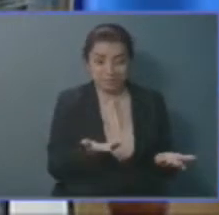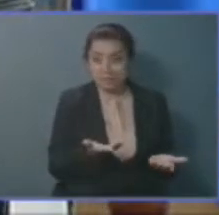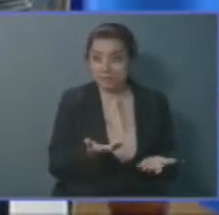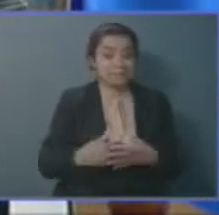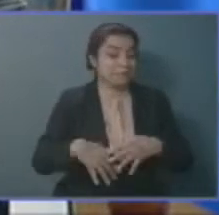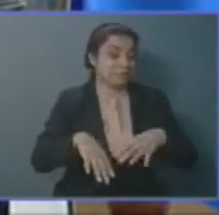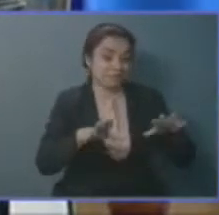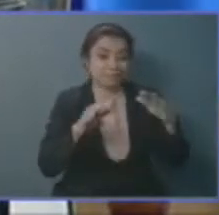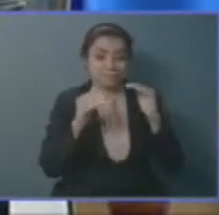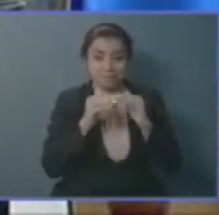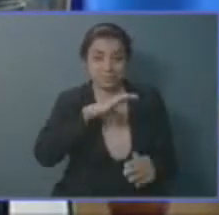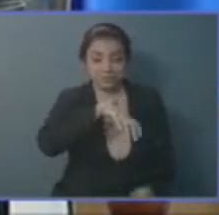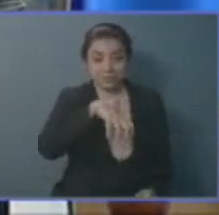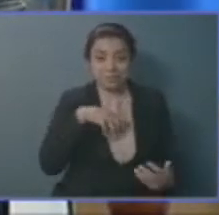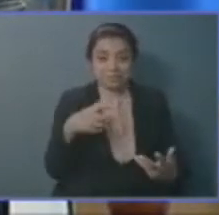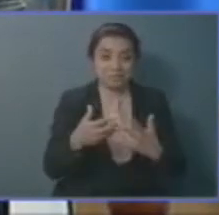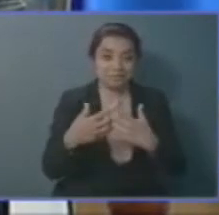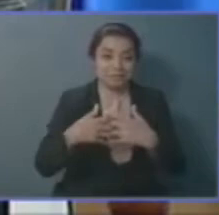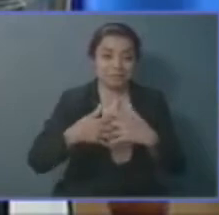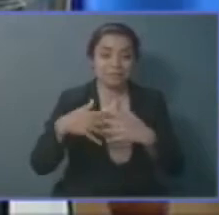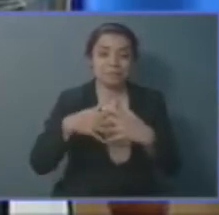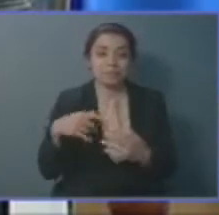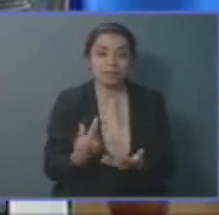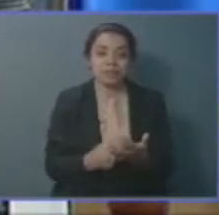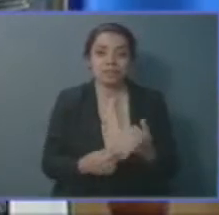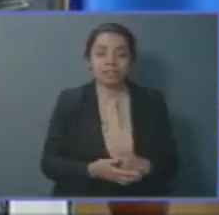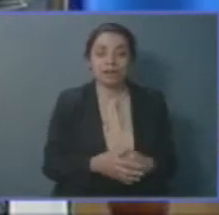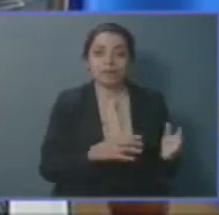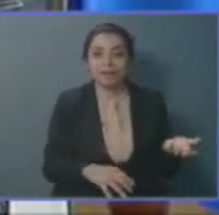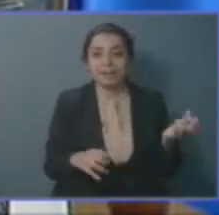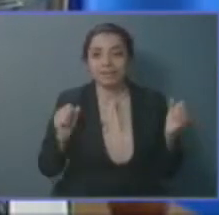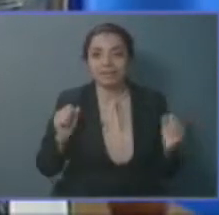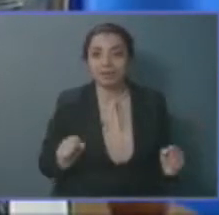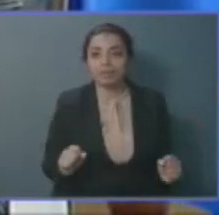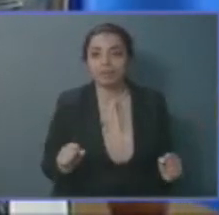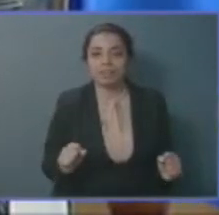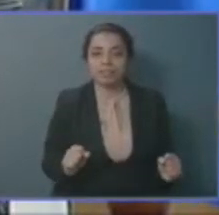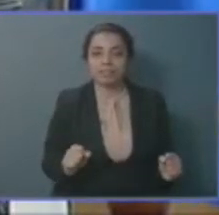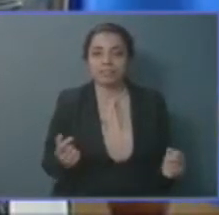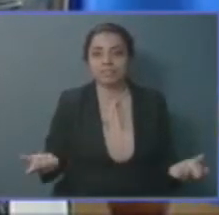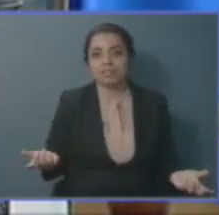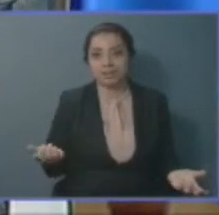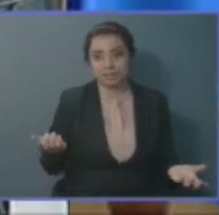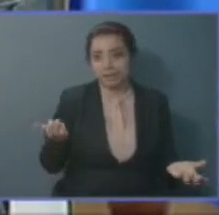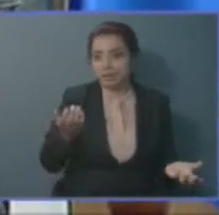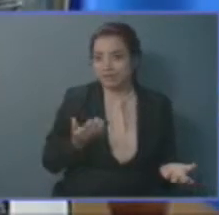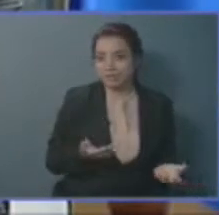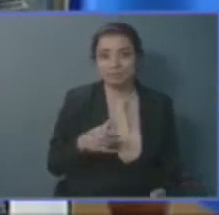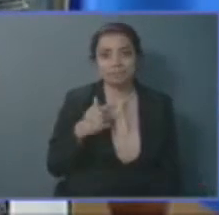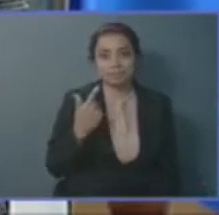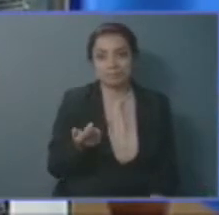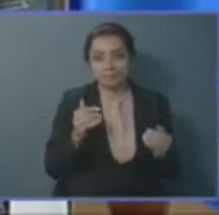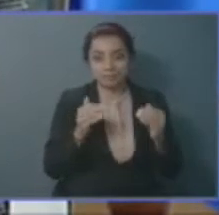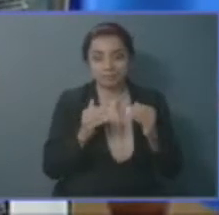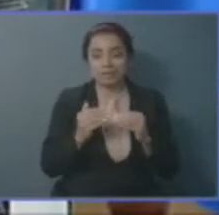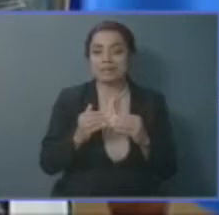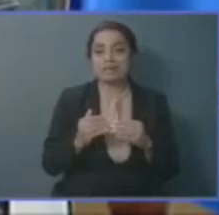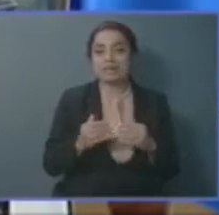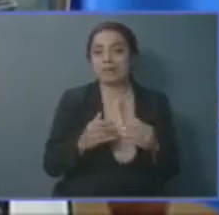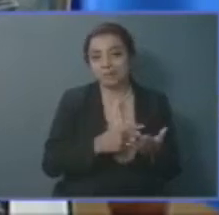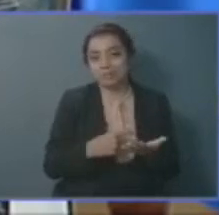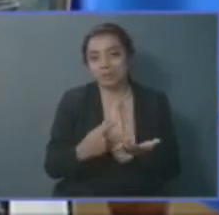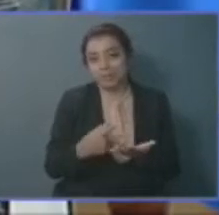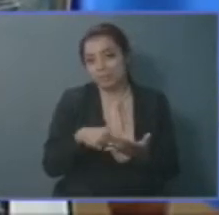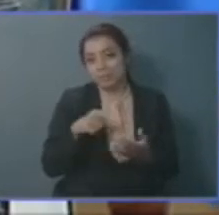No en las empresas que estaban operando, no en las instituciones públicas que estaban operando, incluso durante las estrictas